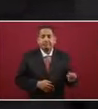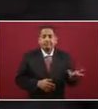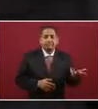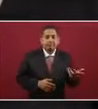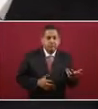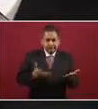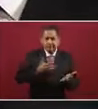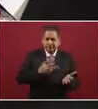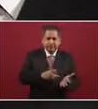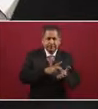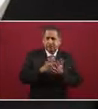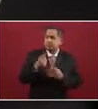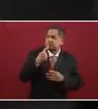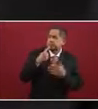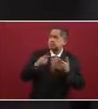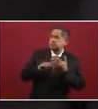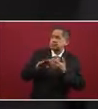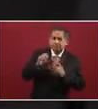derecho